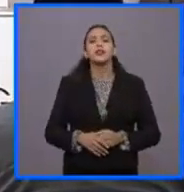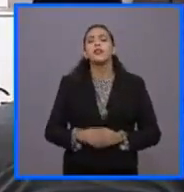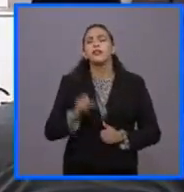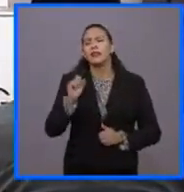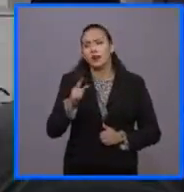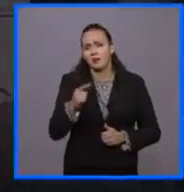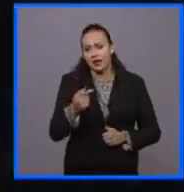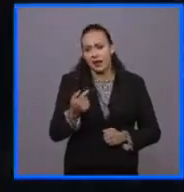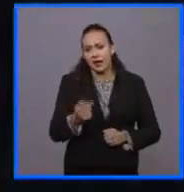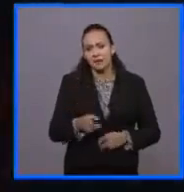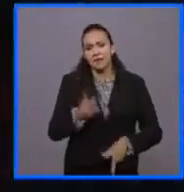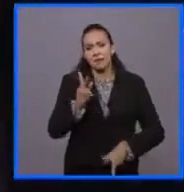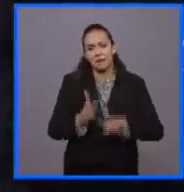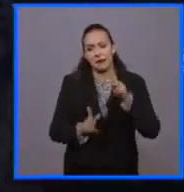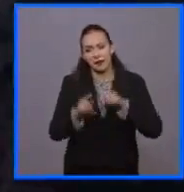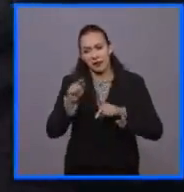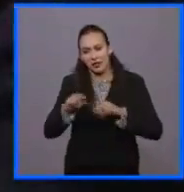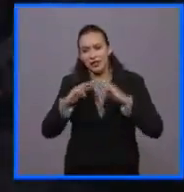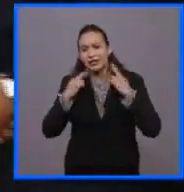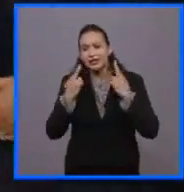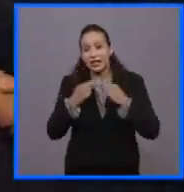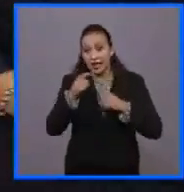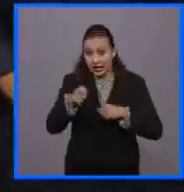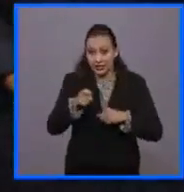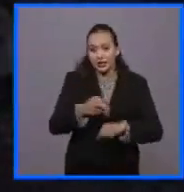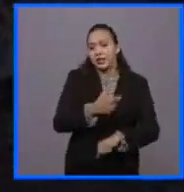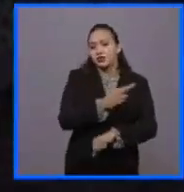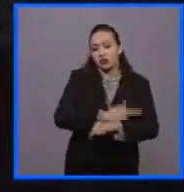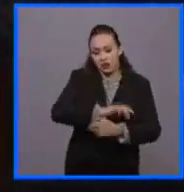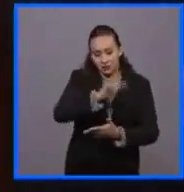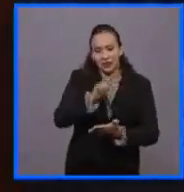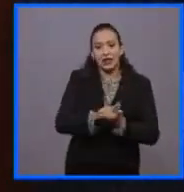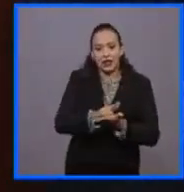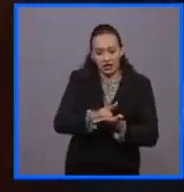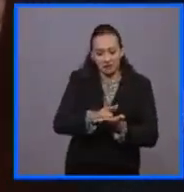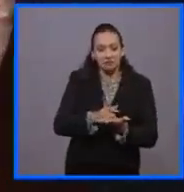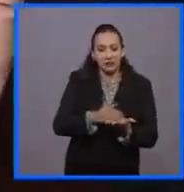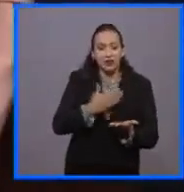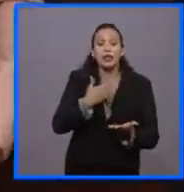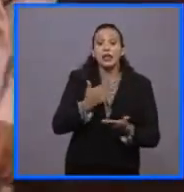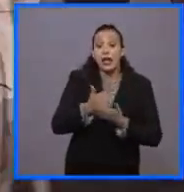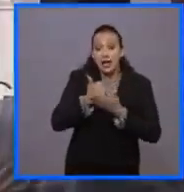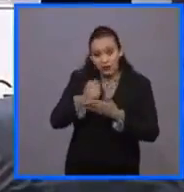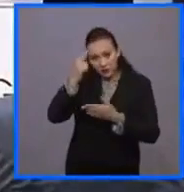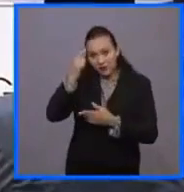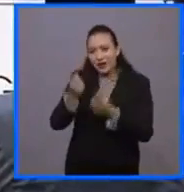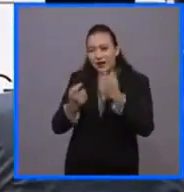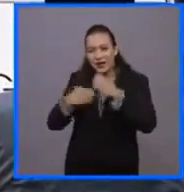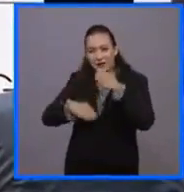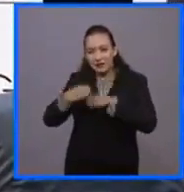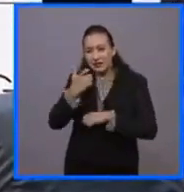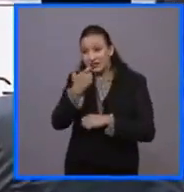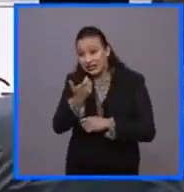el concurso mercantil es un procedimiento legal que busca ayudar a las empresas en dificultades financieras a superar sus problemas